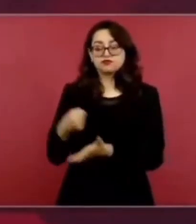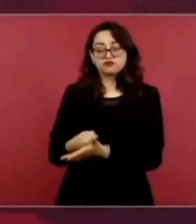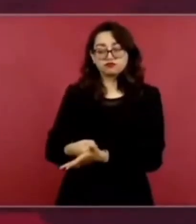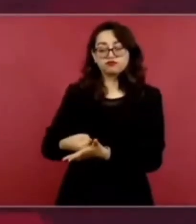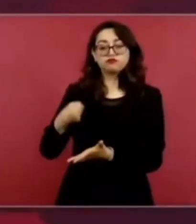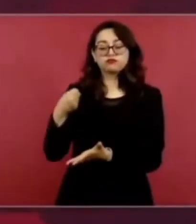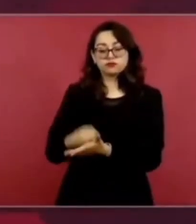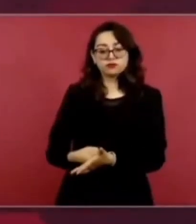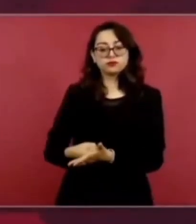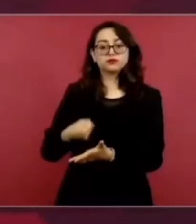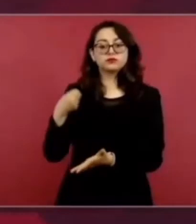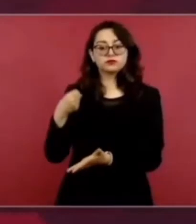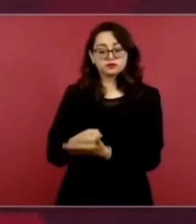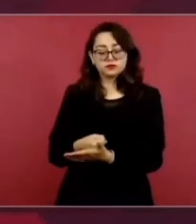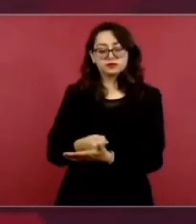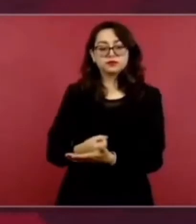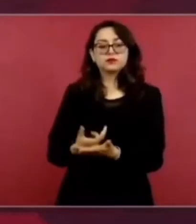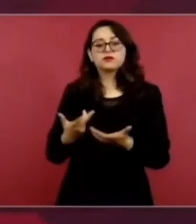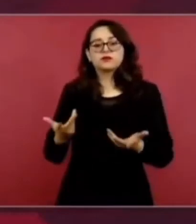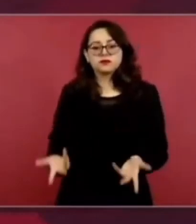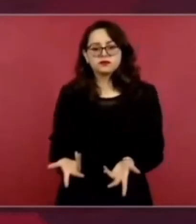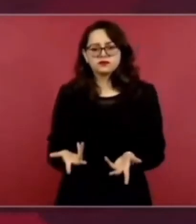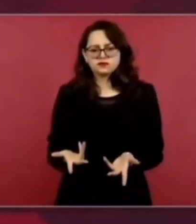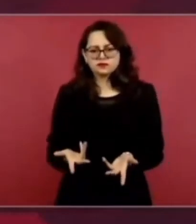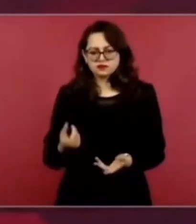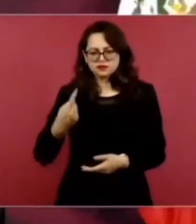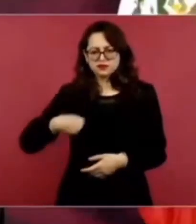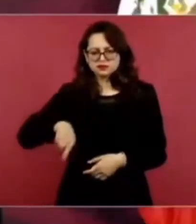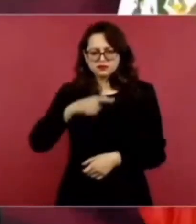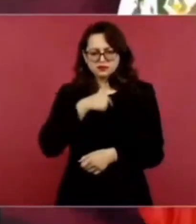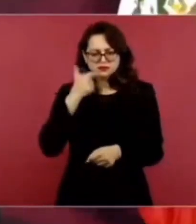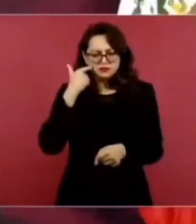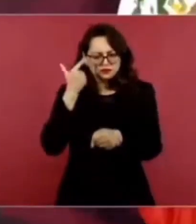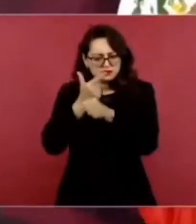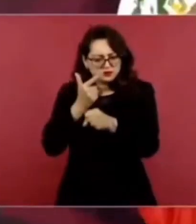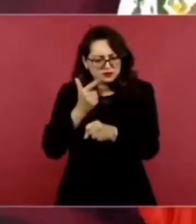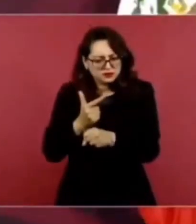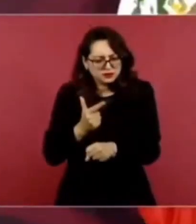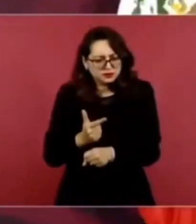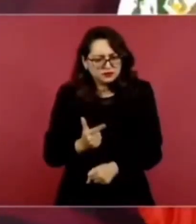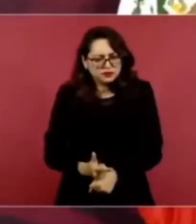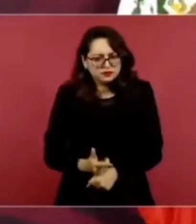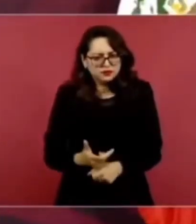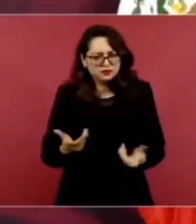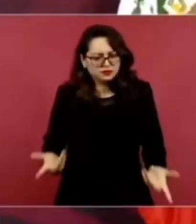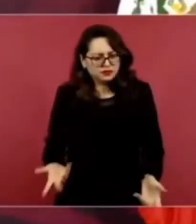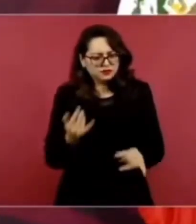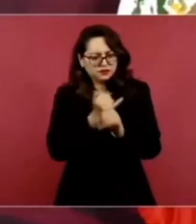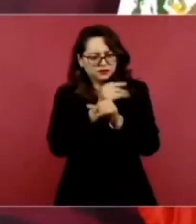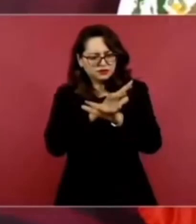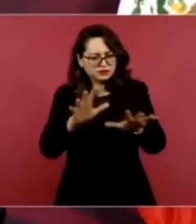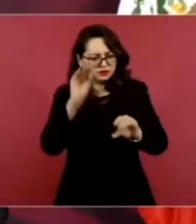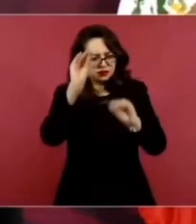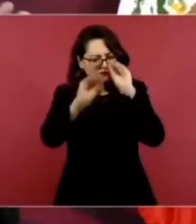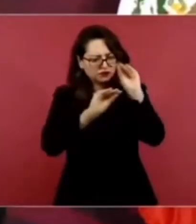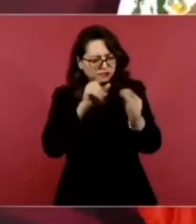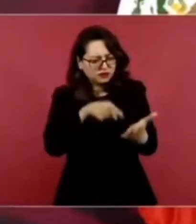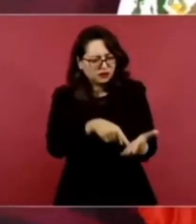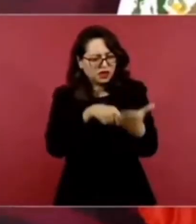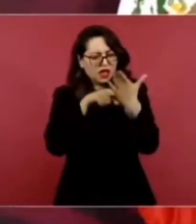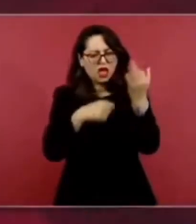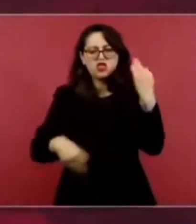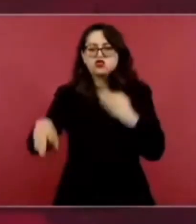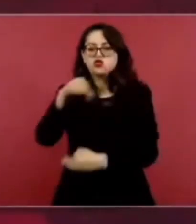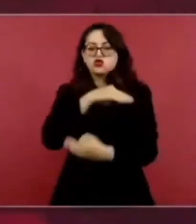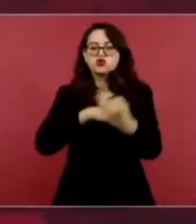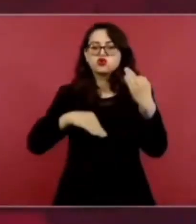muy hecho a propósito hasta que llegamos. Y no